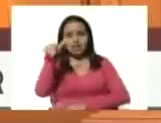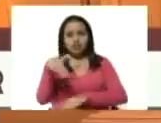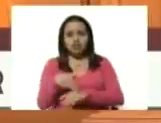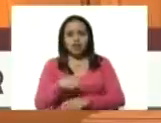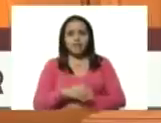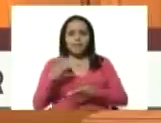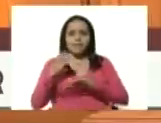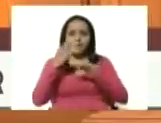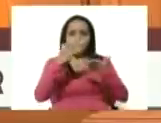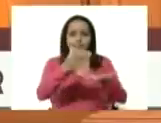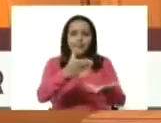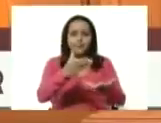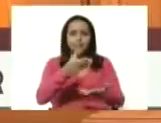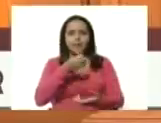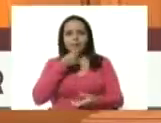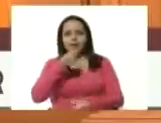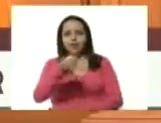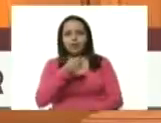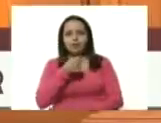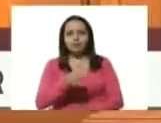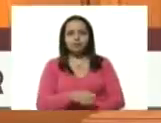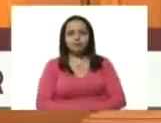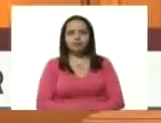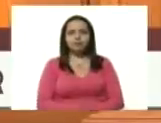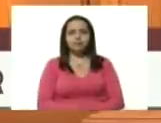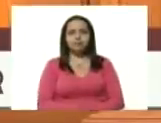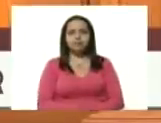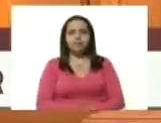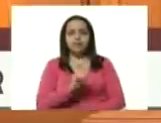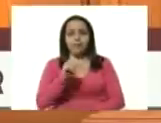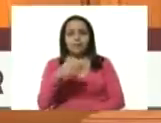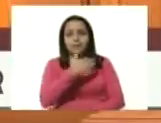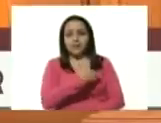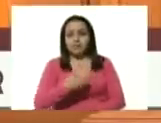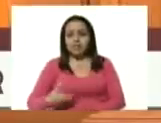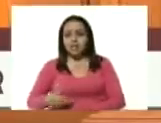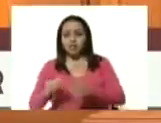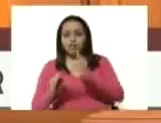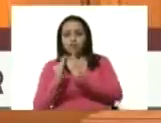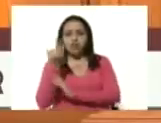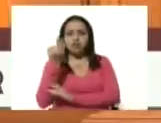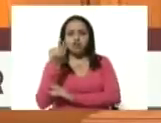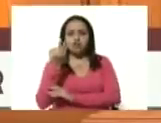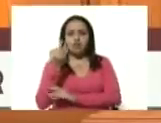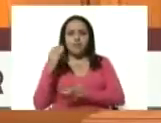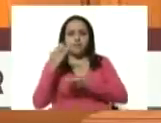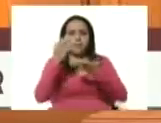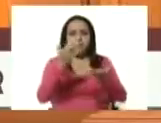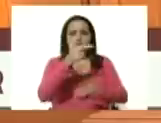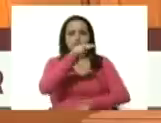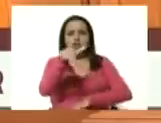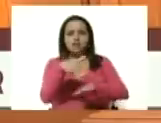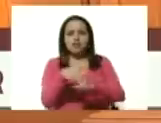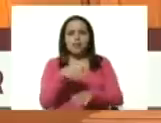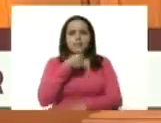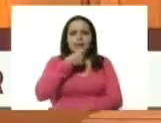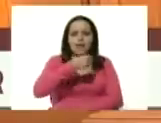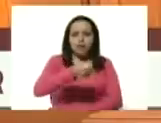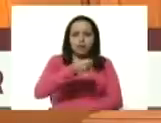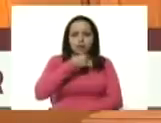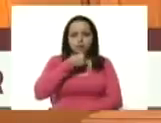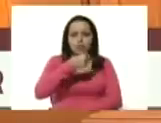Periodismo. Compañera Miroslava Suárez, presidenta de la Fundación Premio Nacional de Periodismo.